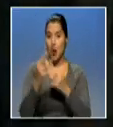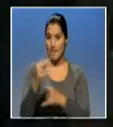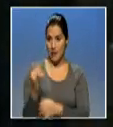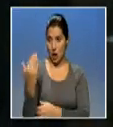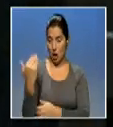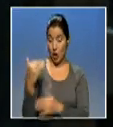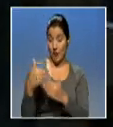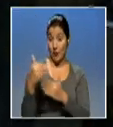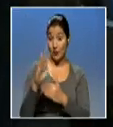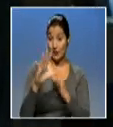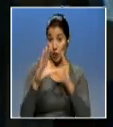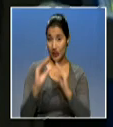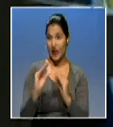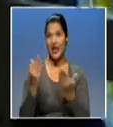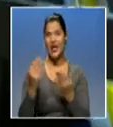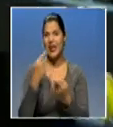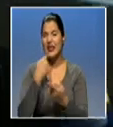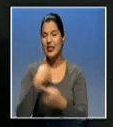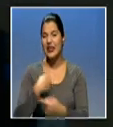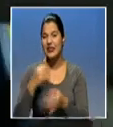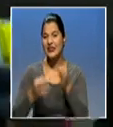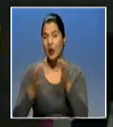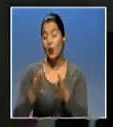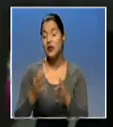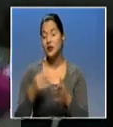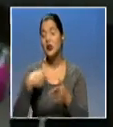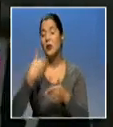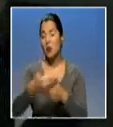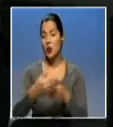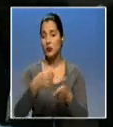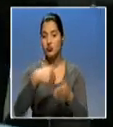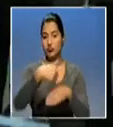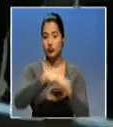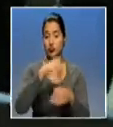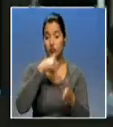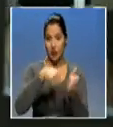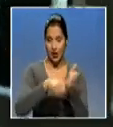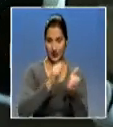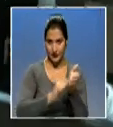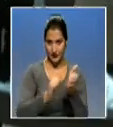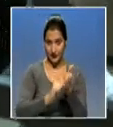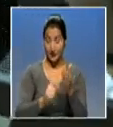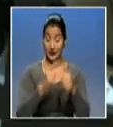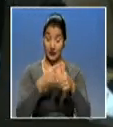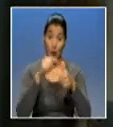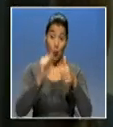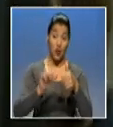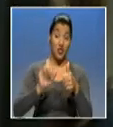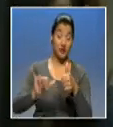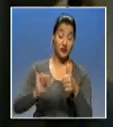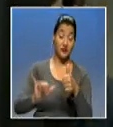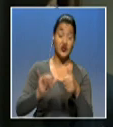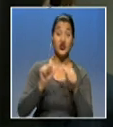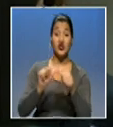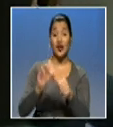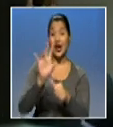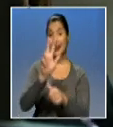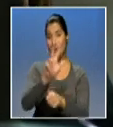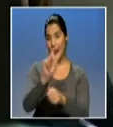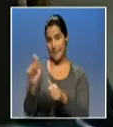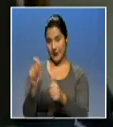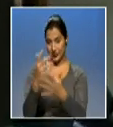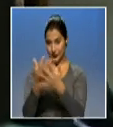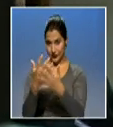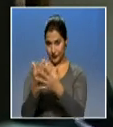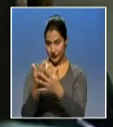juez se hará por escrito. Podría contener 3 aspectos. El primero de ellos, que los 7 sospechosos mantengan la prisión preventiva de 3 meses impuesta el 4 de